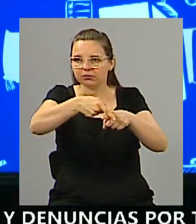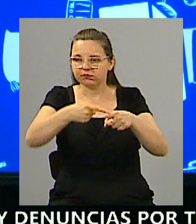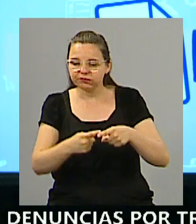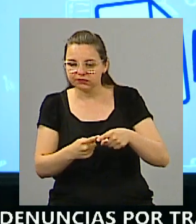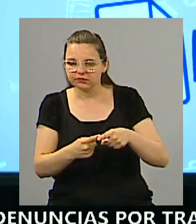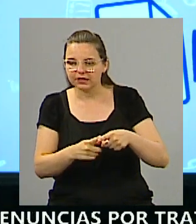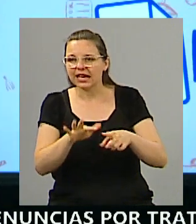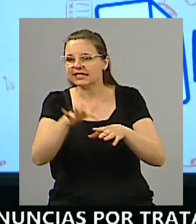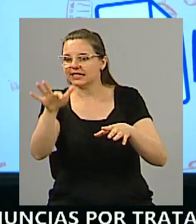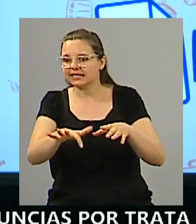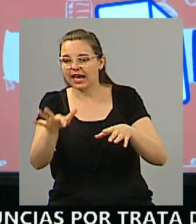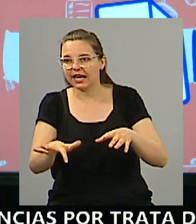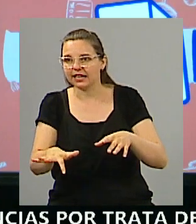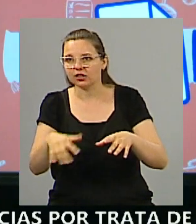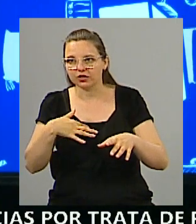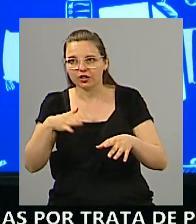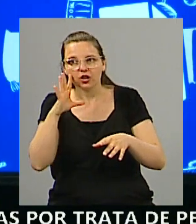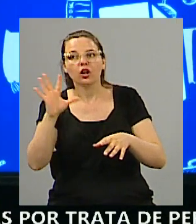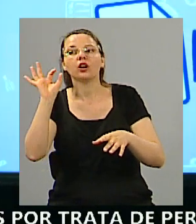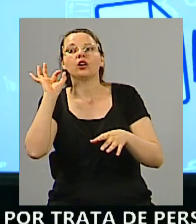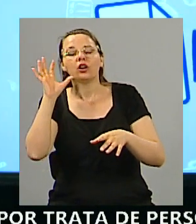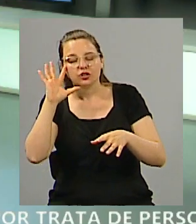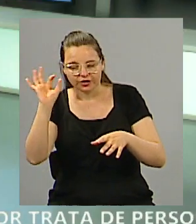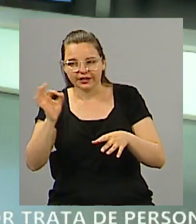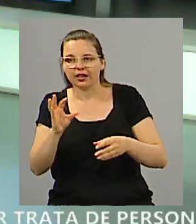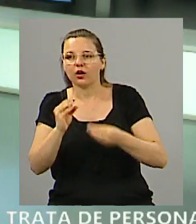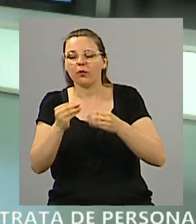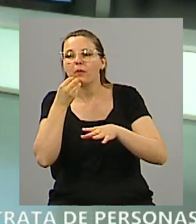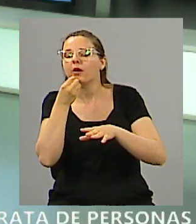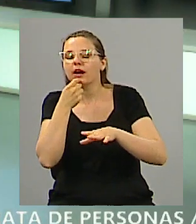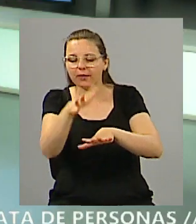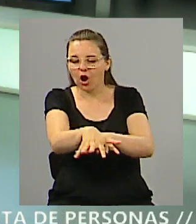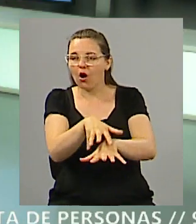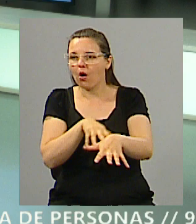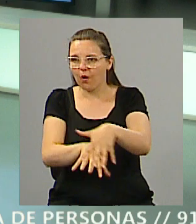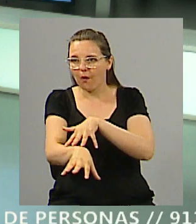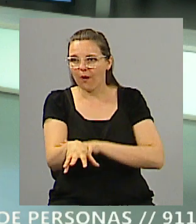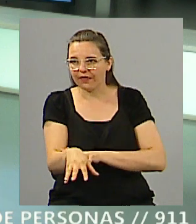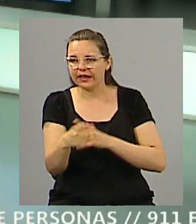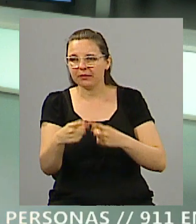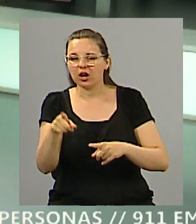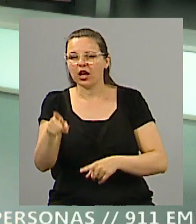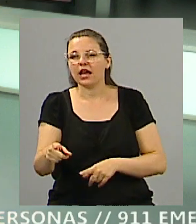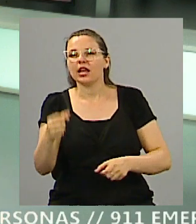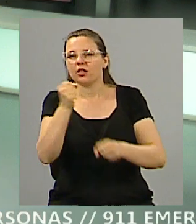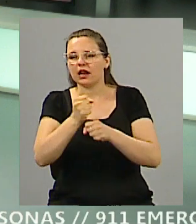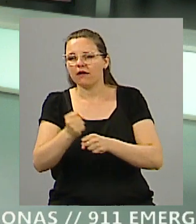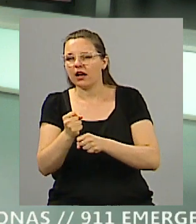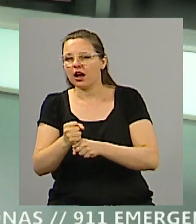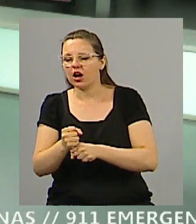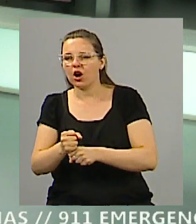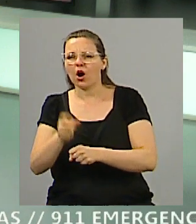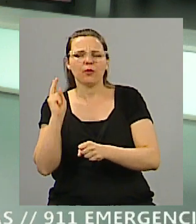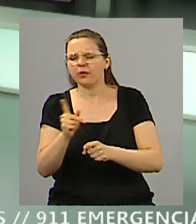cómo manejar esa emergencia, ¿sí? Uh-huh. Utilizando guantes de forma correcta. Pero no tendría que ser un impedimento para conseguir trabajo,